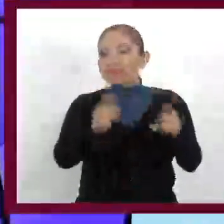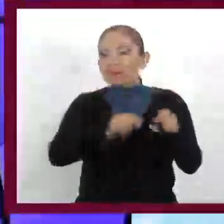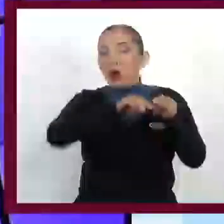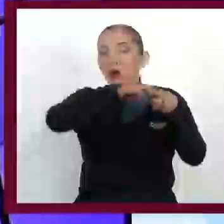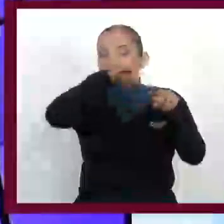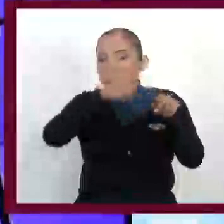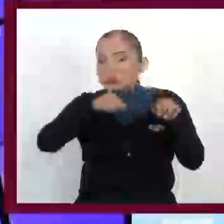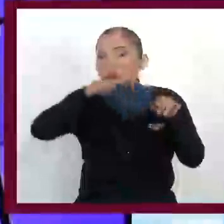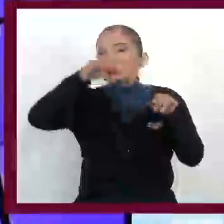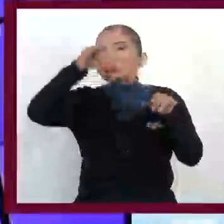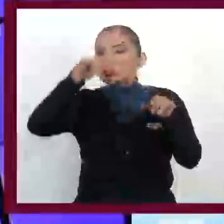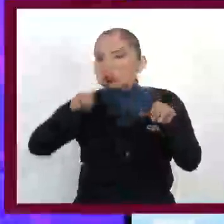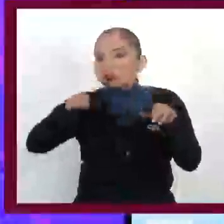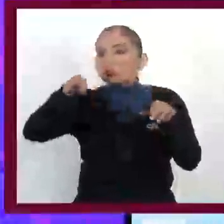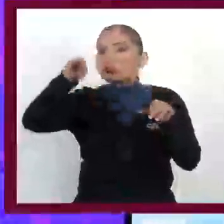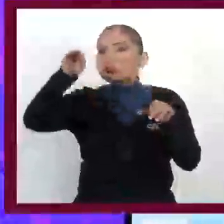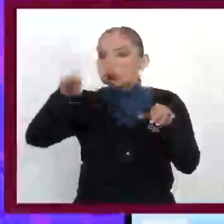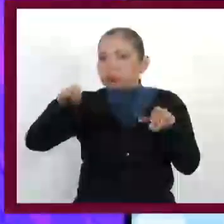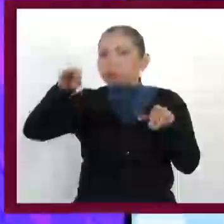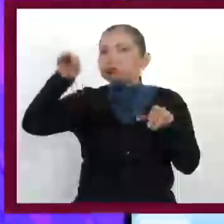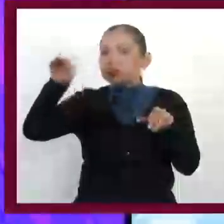música.